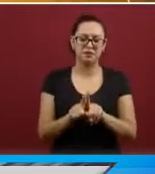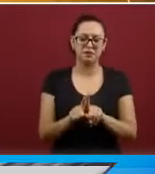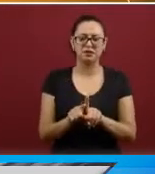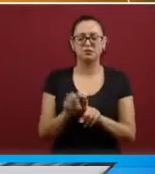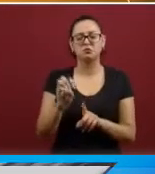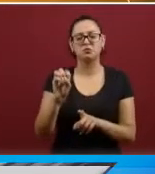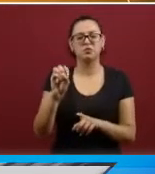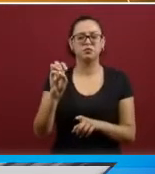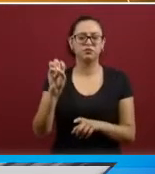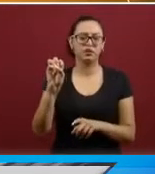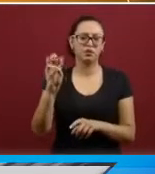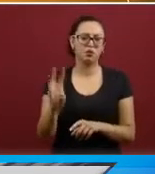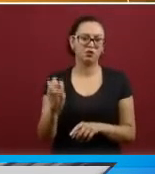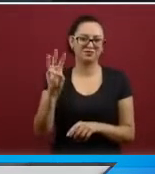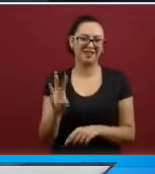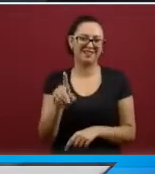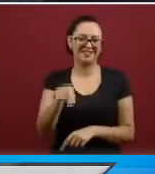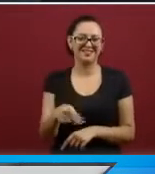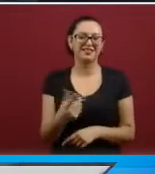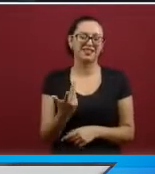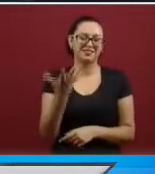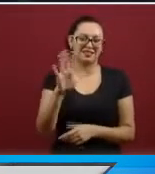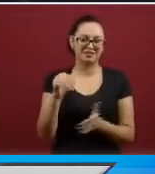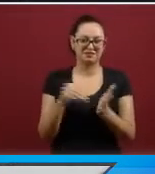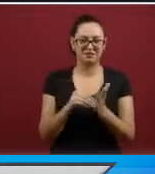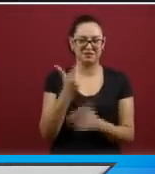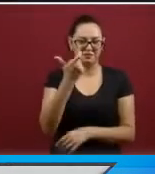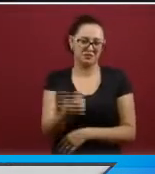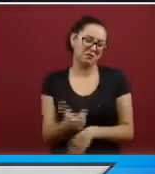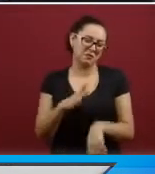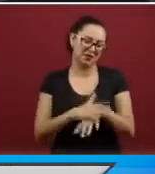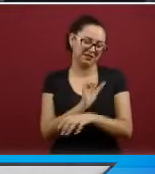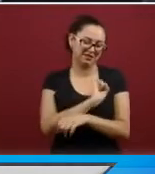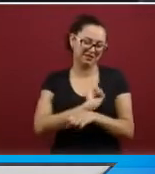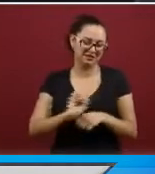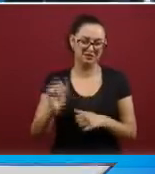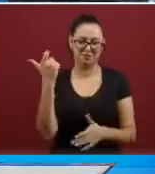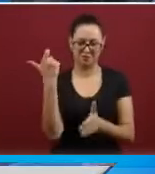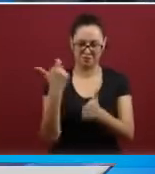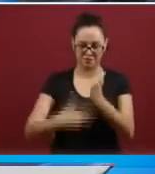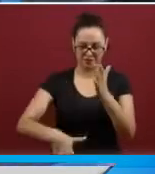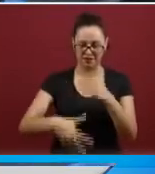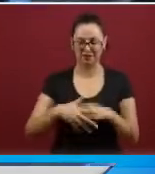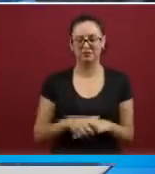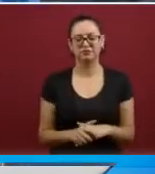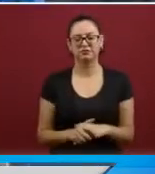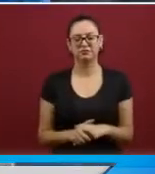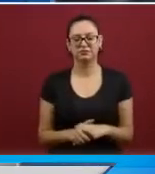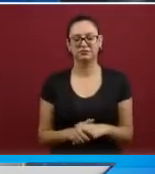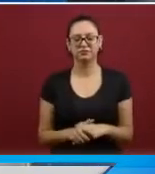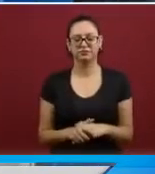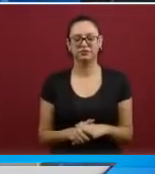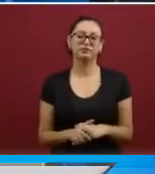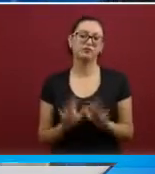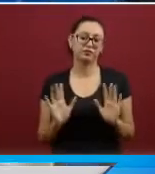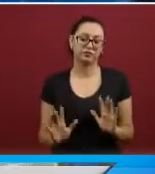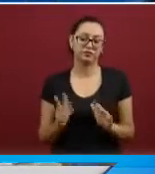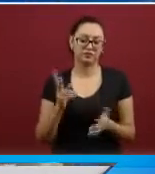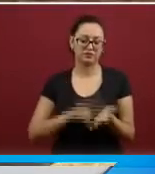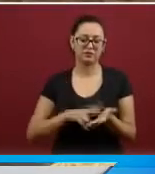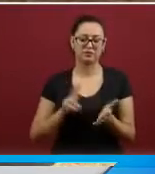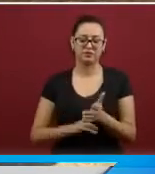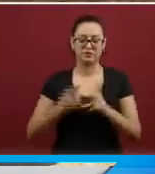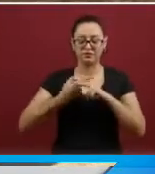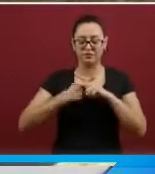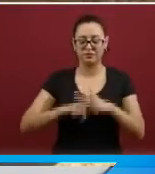Las Lomas, en Acapulco y Cozumel. Finalmente, la tercera subasta contemplará la venta de joyas incautadas a la delincuencia organizada y los recursos